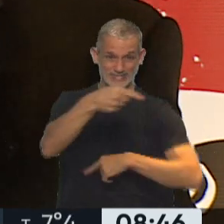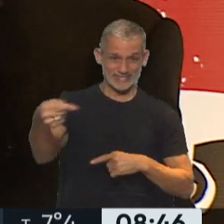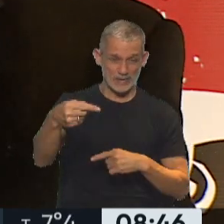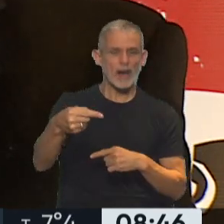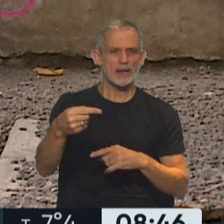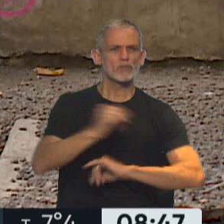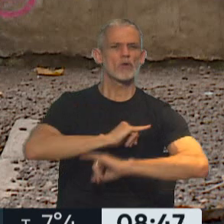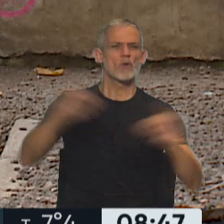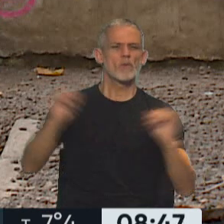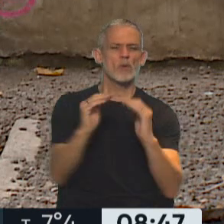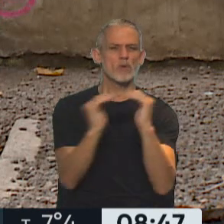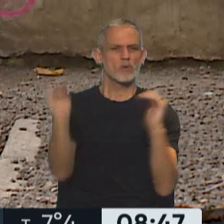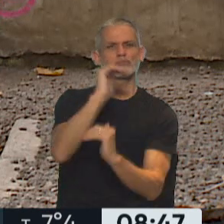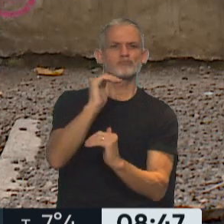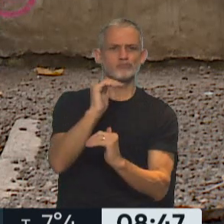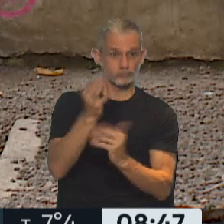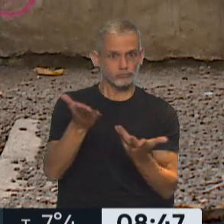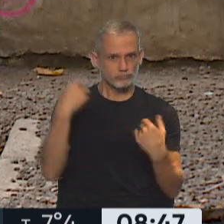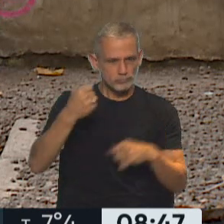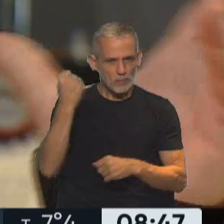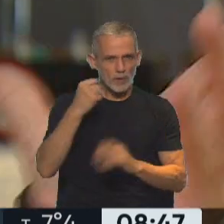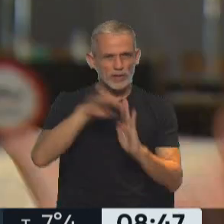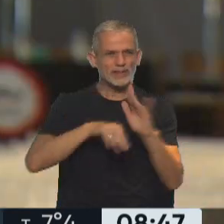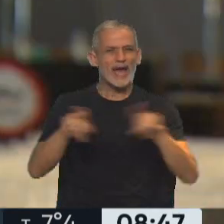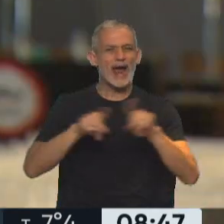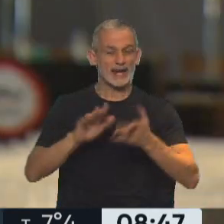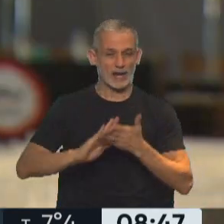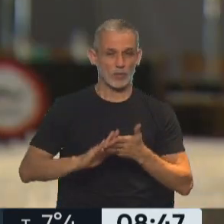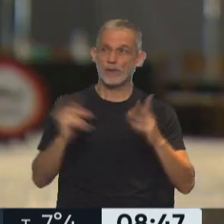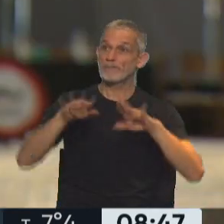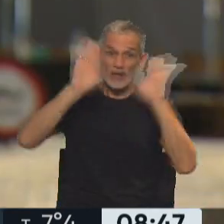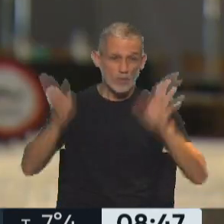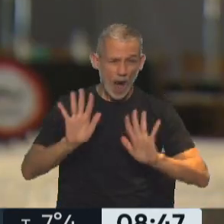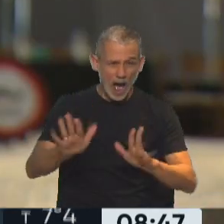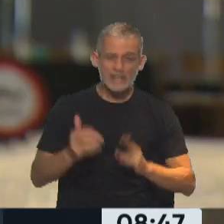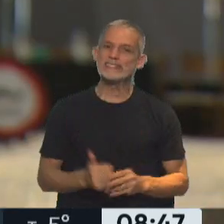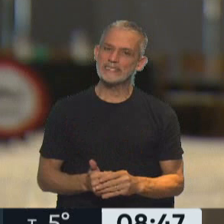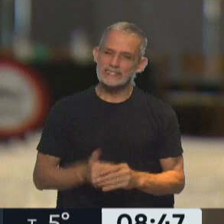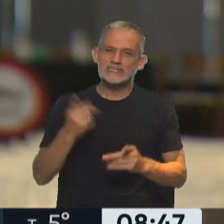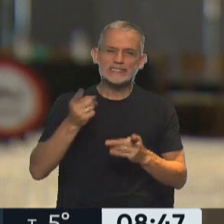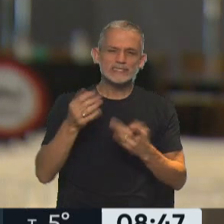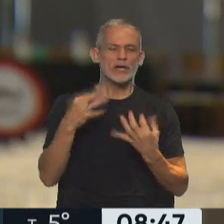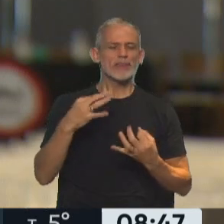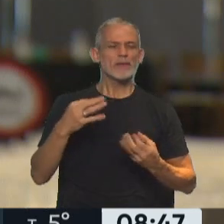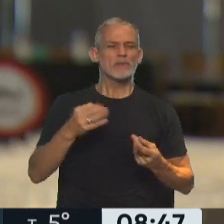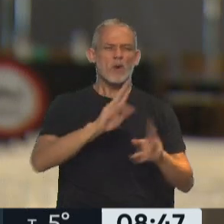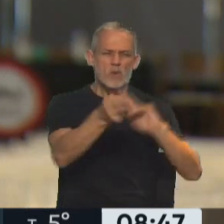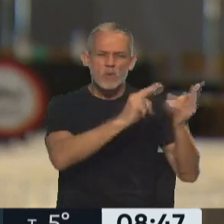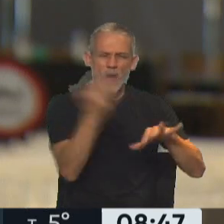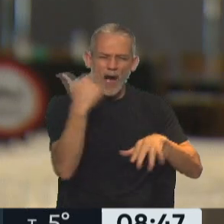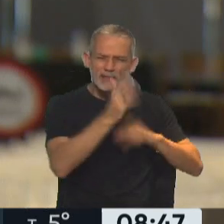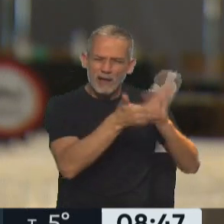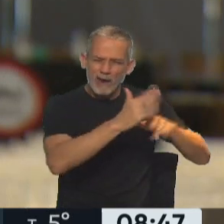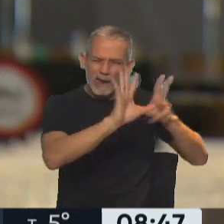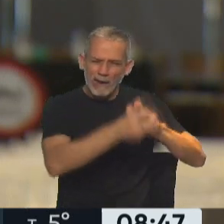estamos lanzando una diplomatura. Es muy importante que en estos lugares se llenen de vida con estudiantes, con